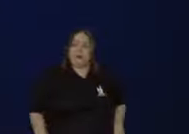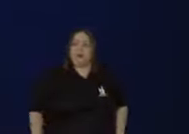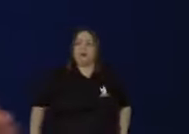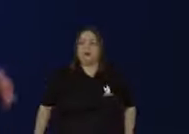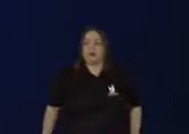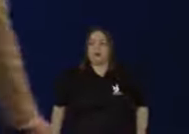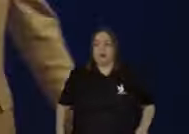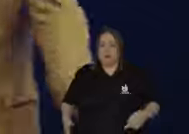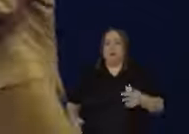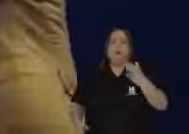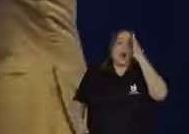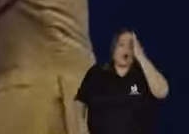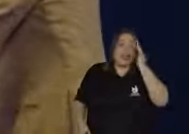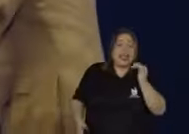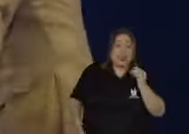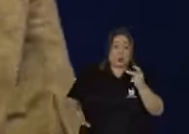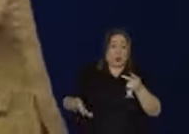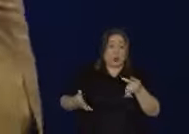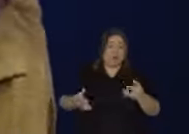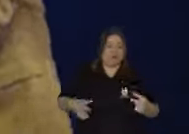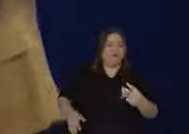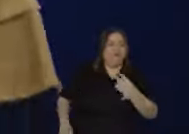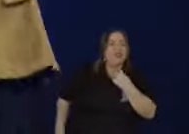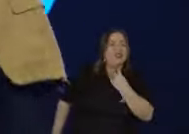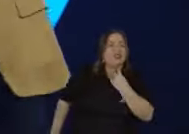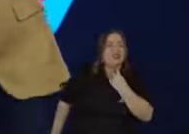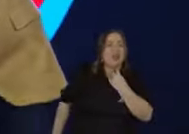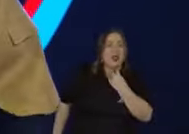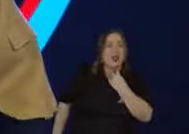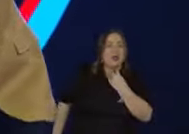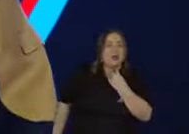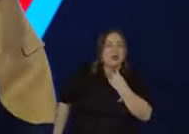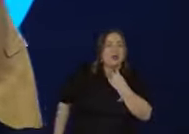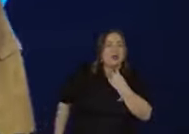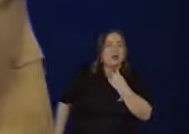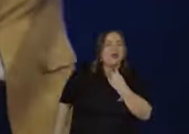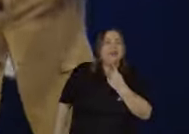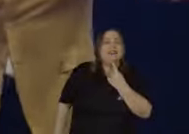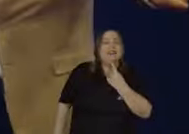caer en la trampa y ahora logré lo que quería. Le echa la culpa a Dios.